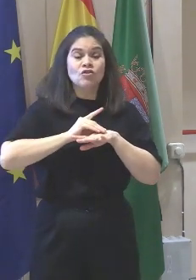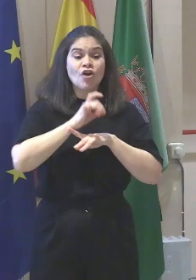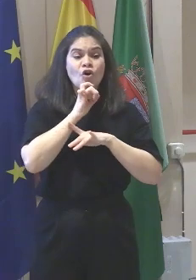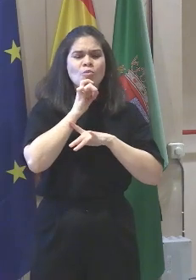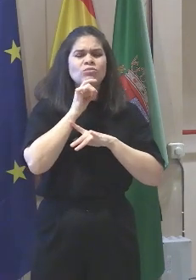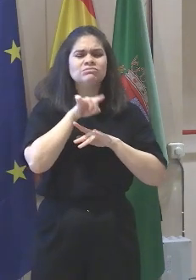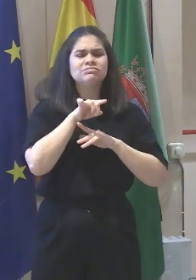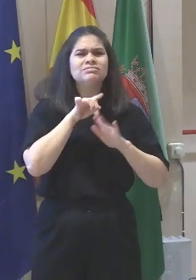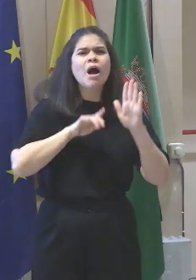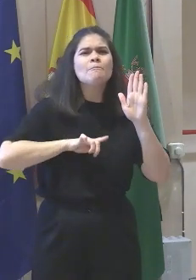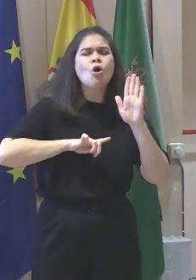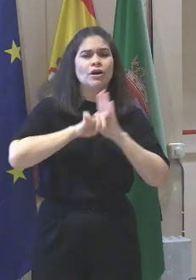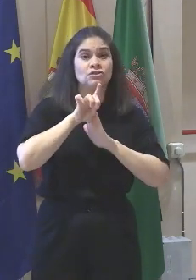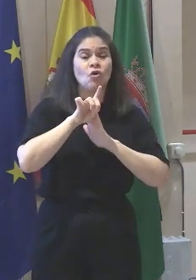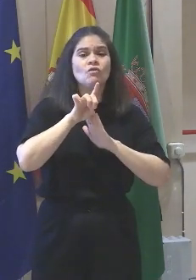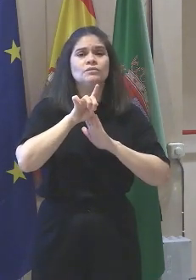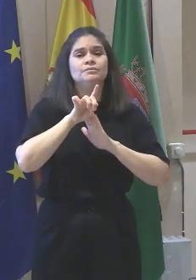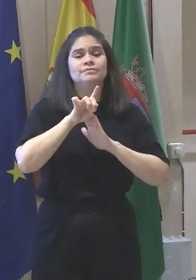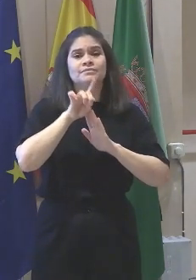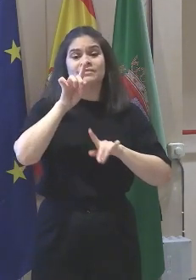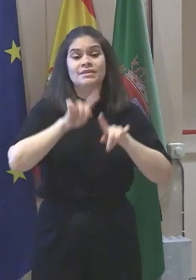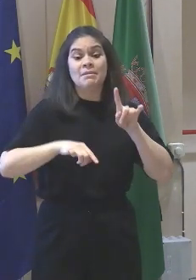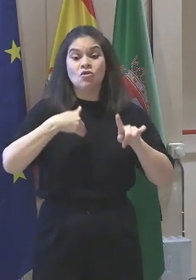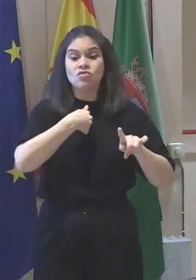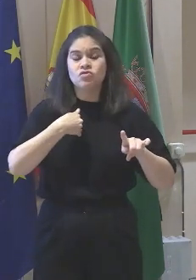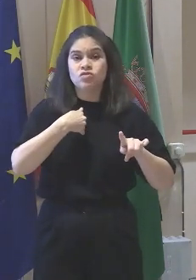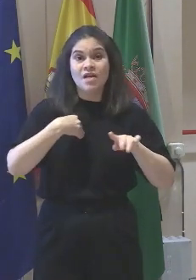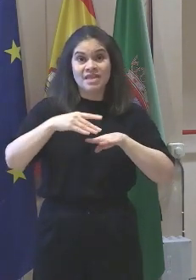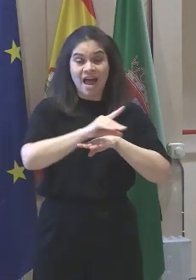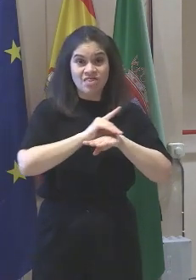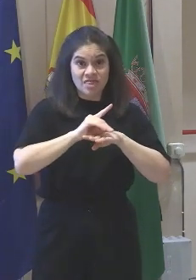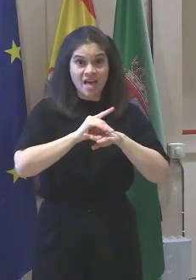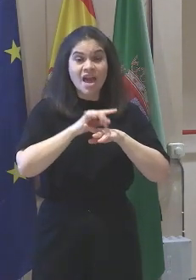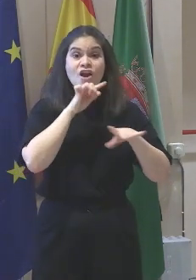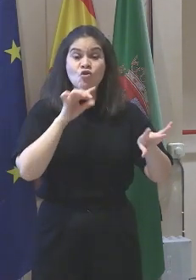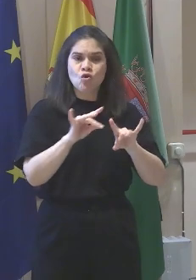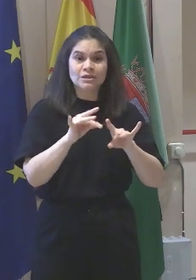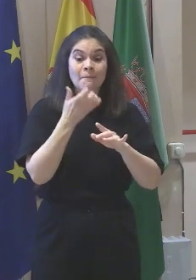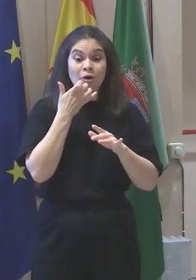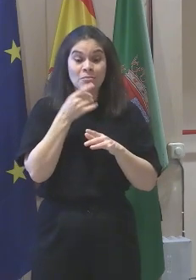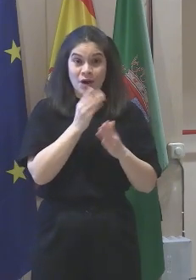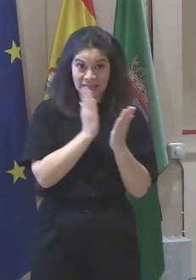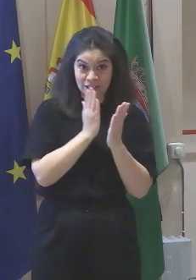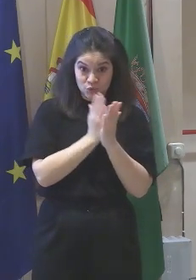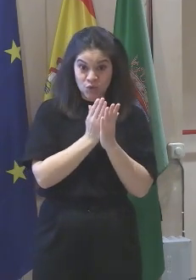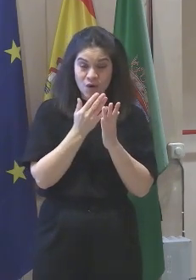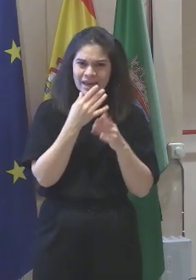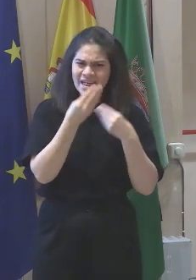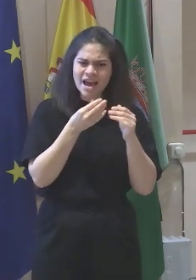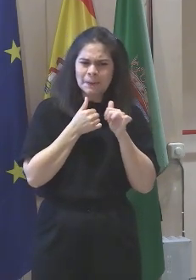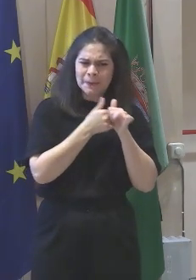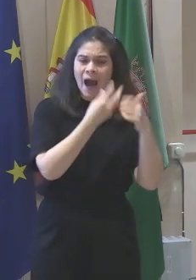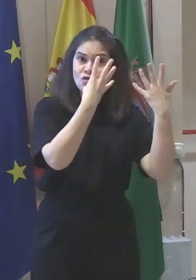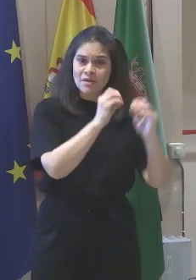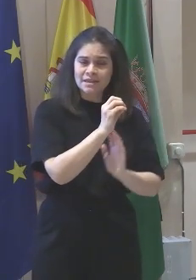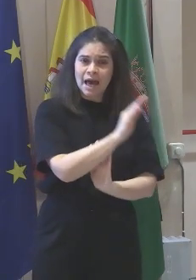esa progresión en función de los datos de la monitorización de glucosa. Por ejemplo, en este estudio que seguían a